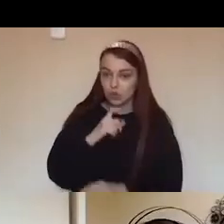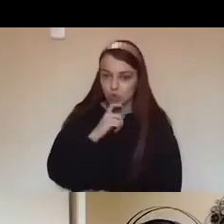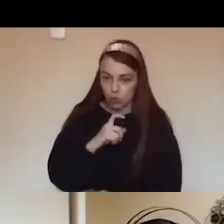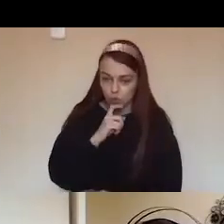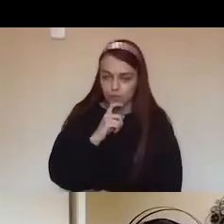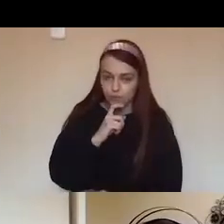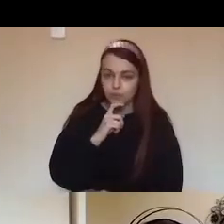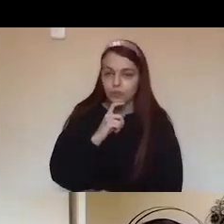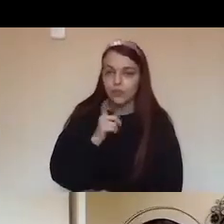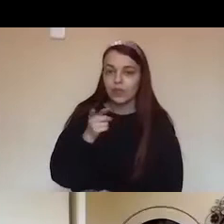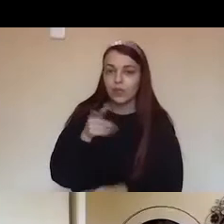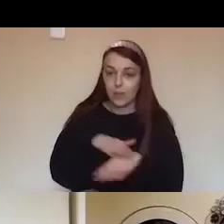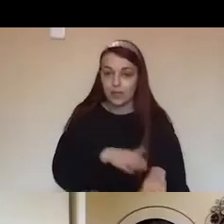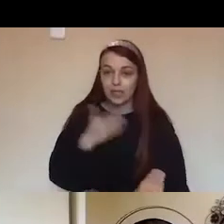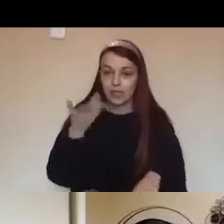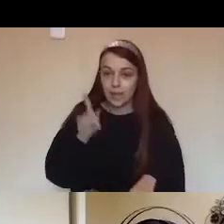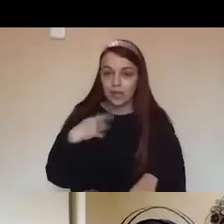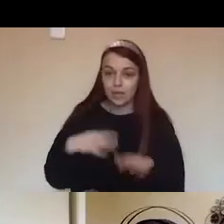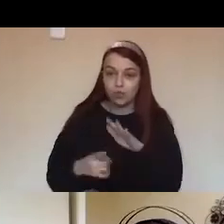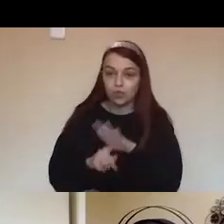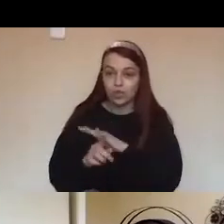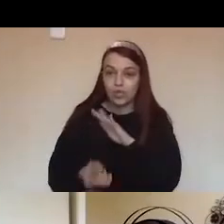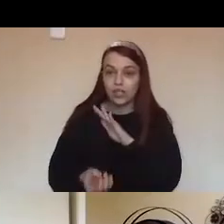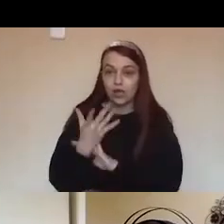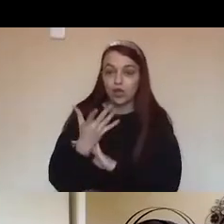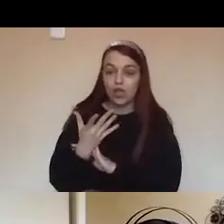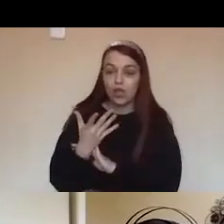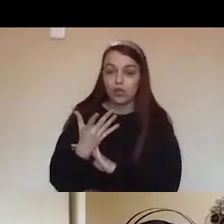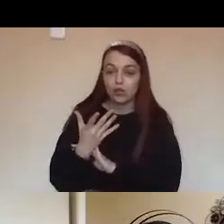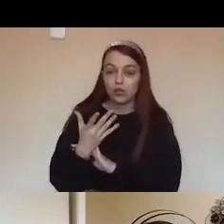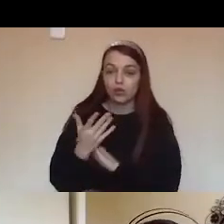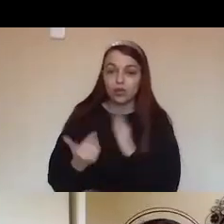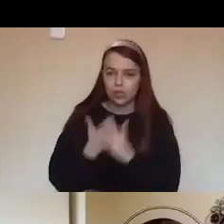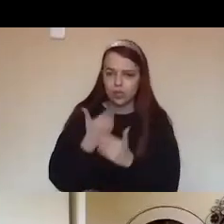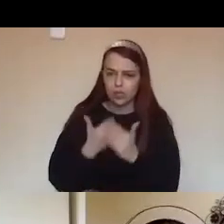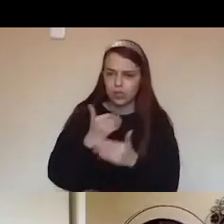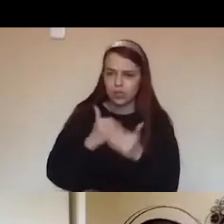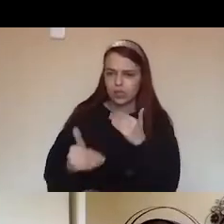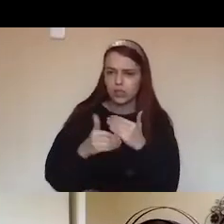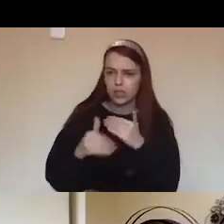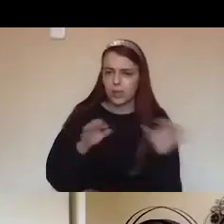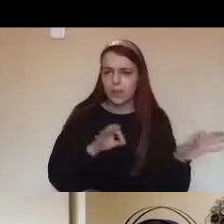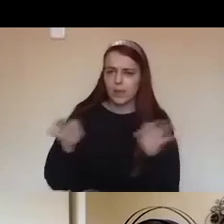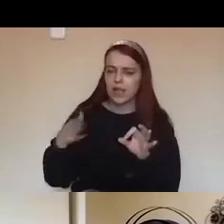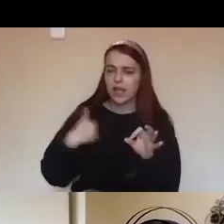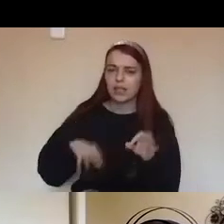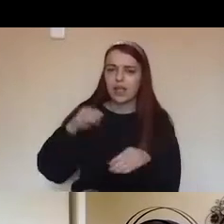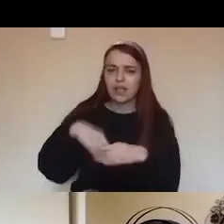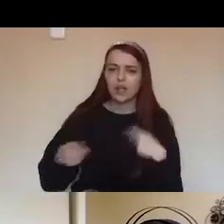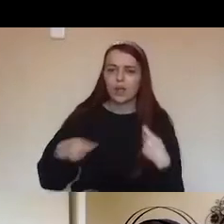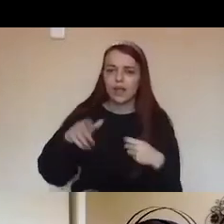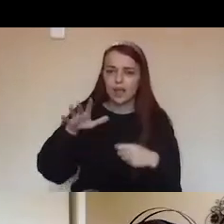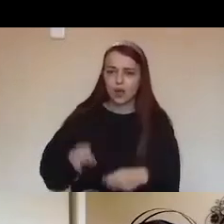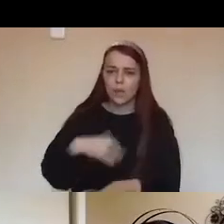hemos desarrollado, que ya bueno, está lista en los próximos días, ya va a estar disponible en las tiendas